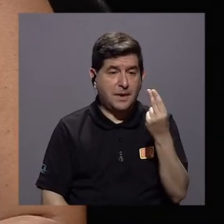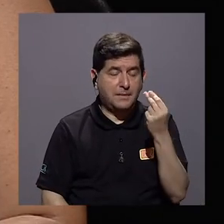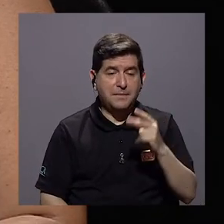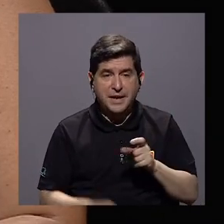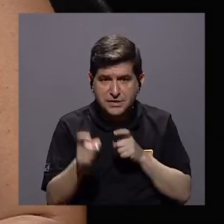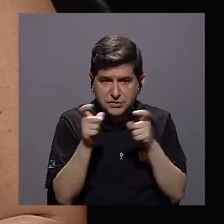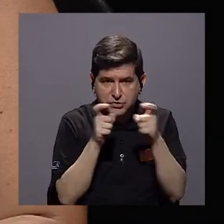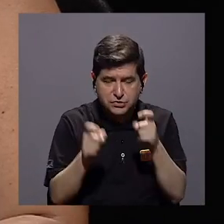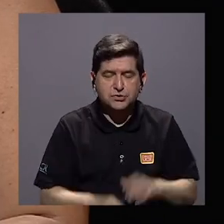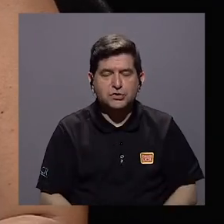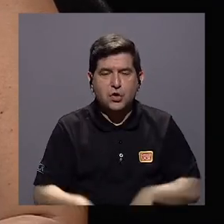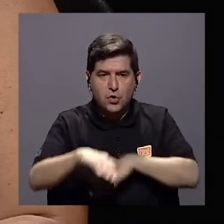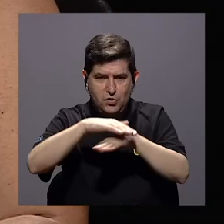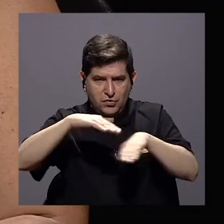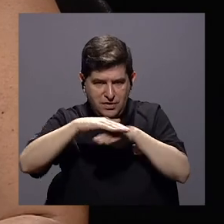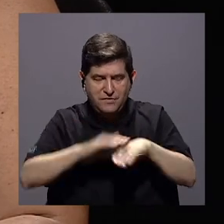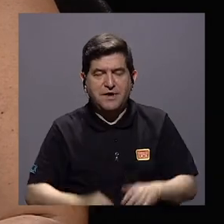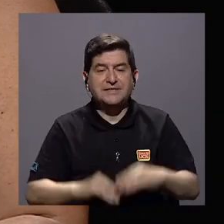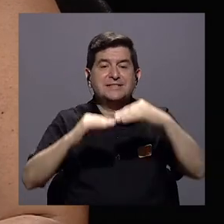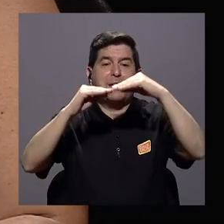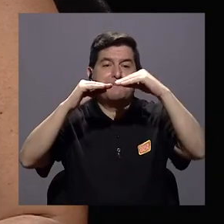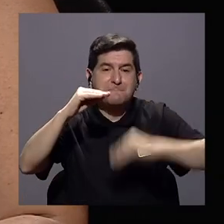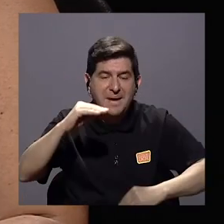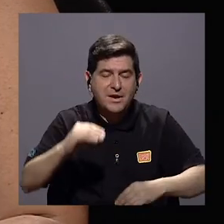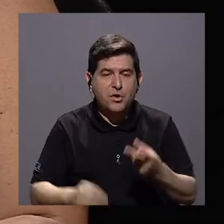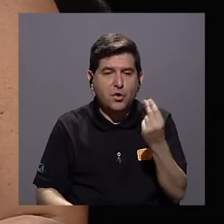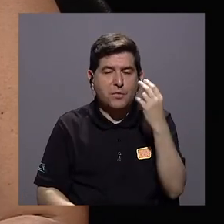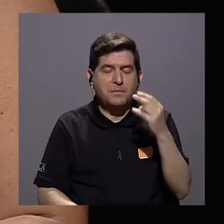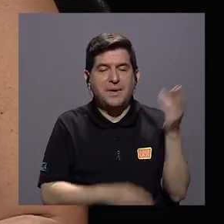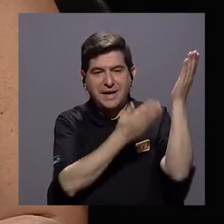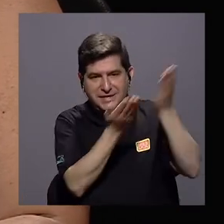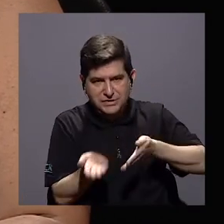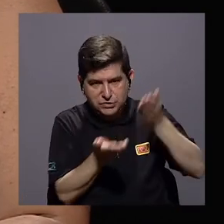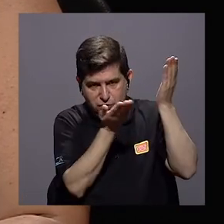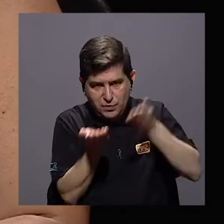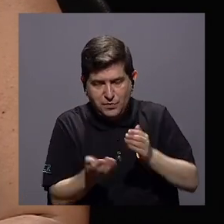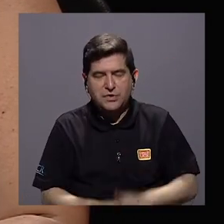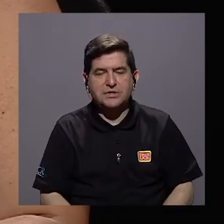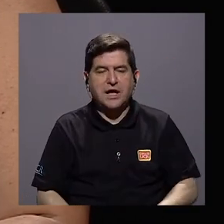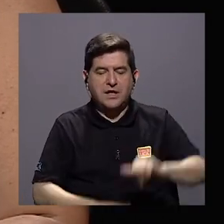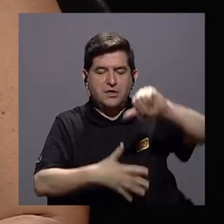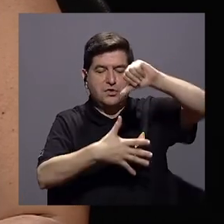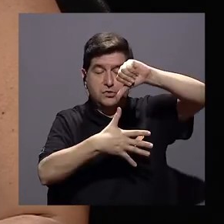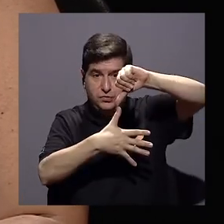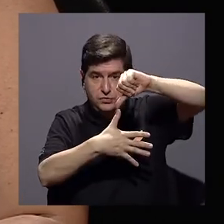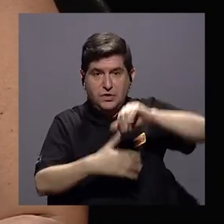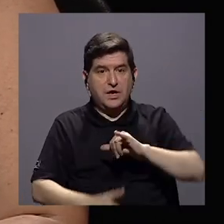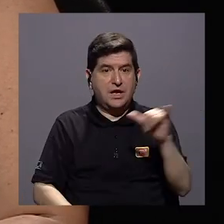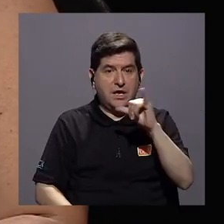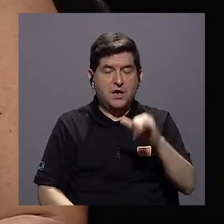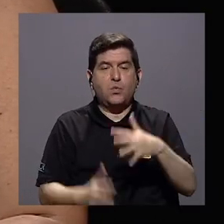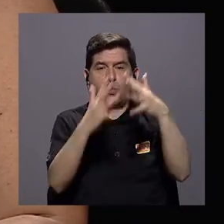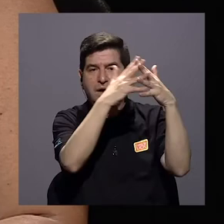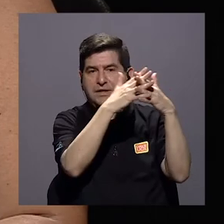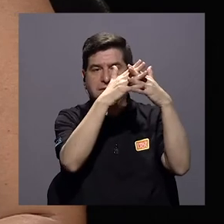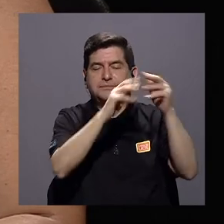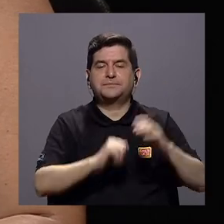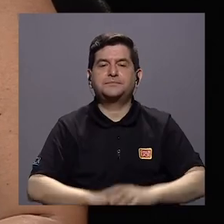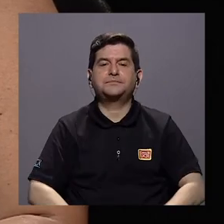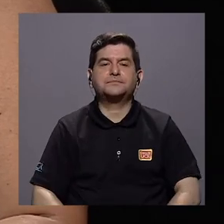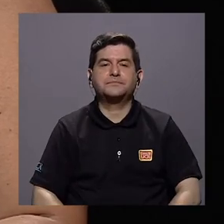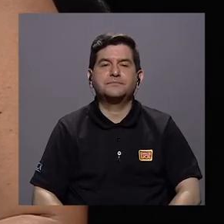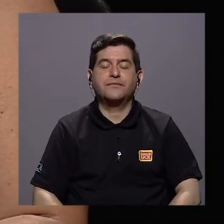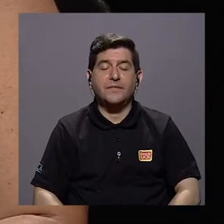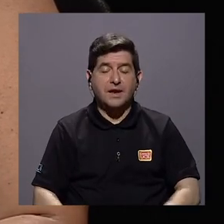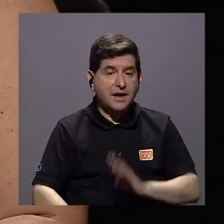El precio regulado de referencia es menor que el precio importado, tanto de Sudamérica como de